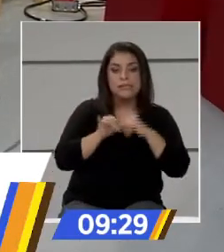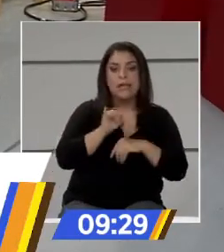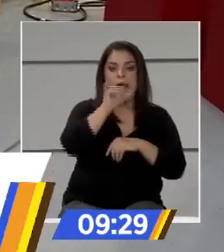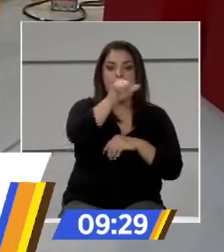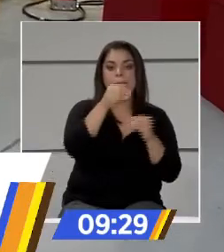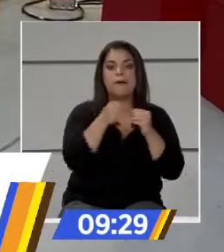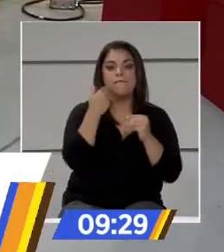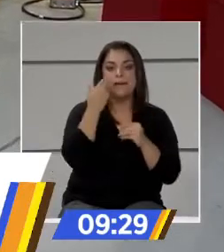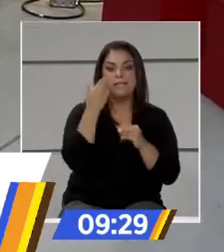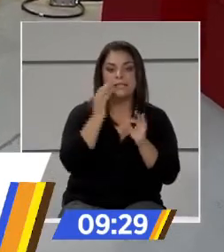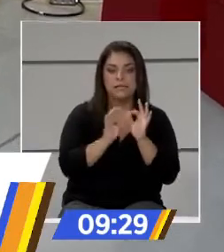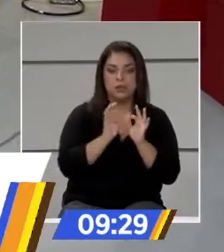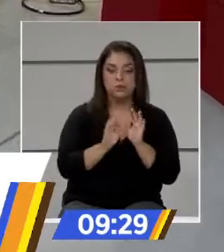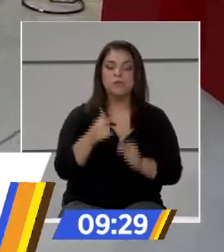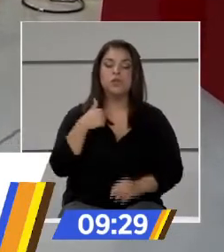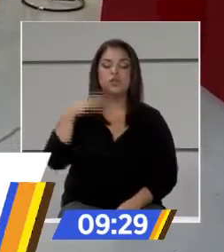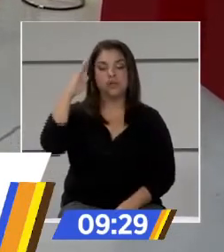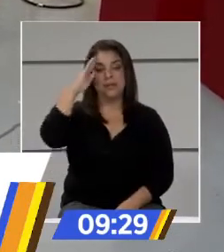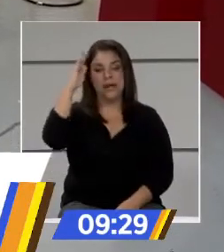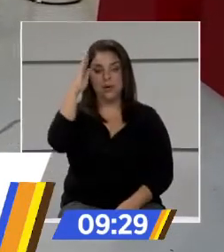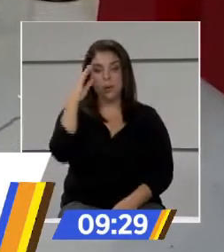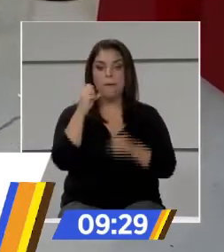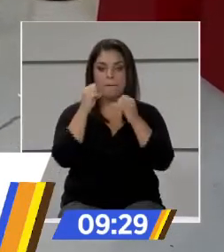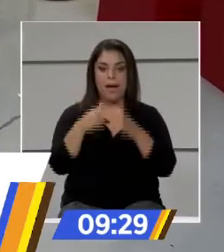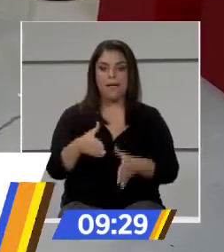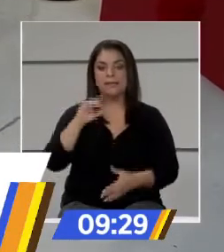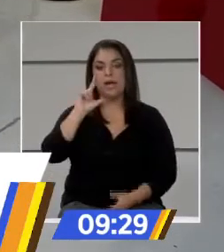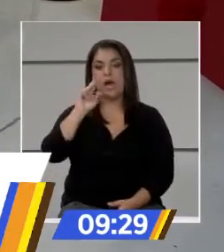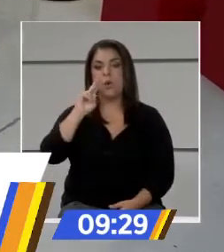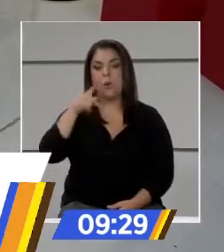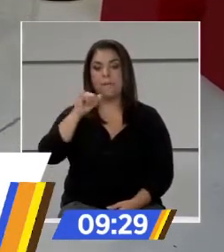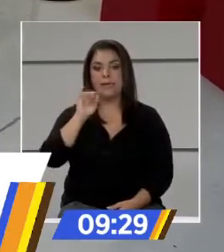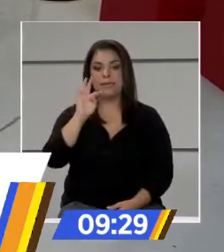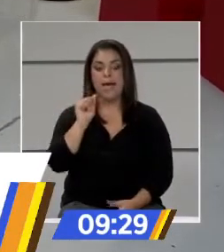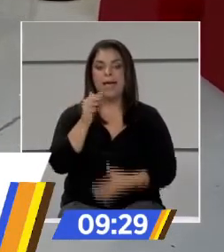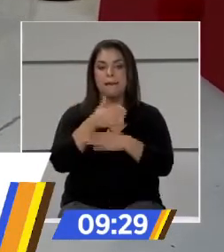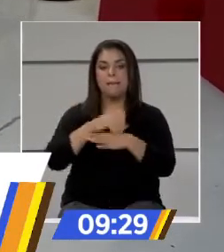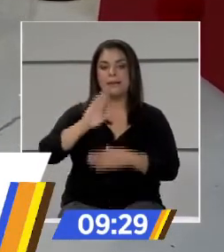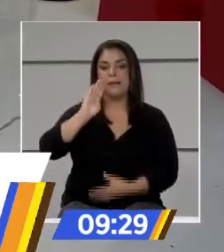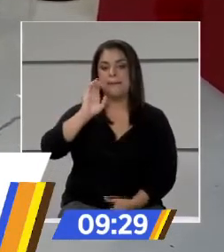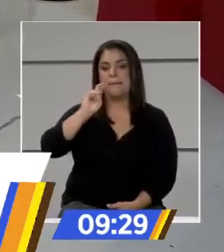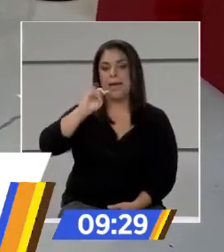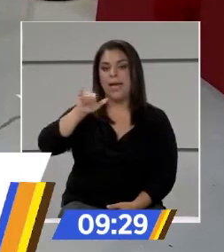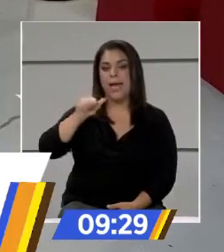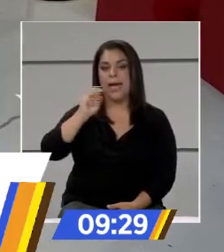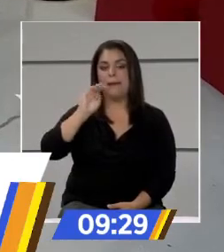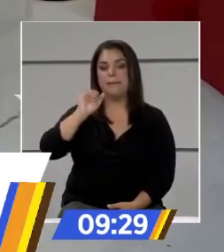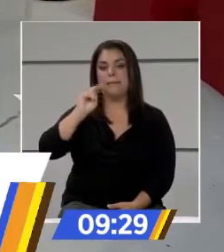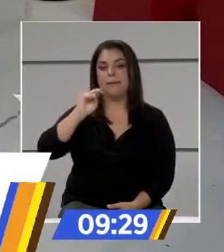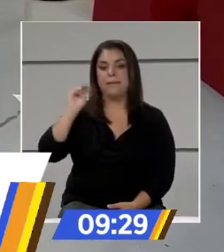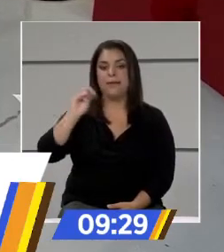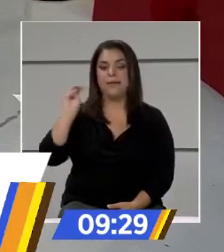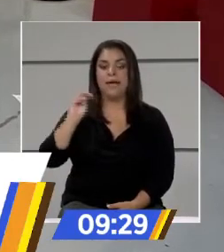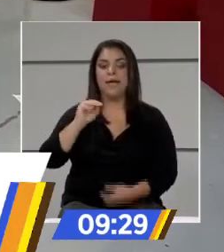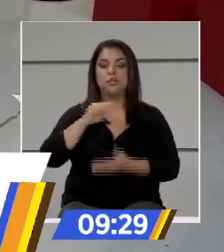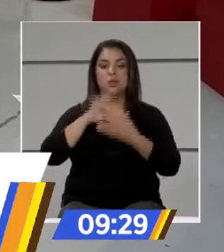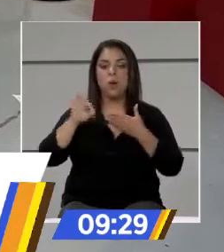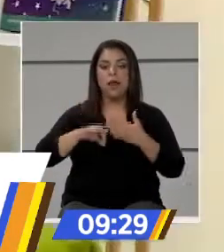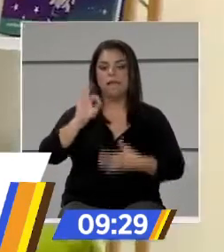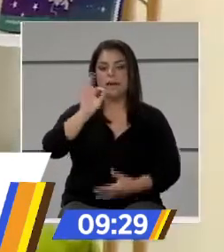y yo aprovecho para mandar saludos para la maestra Lupita de parte de Benjamín Madrigal de la Escuela Fernando Verán